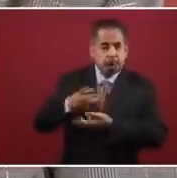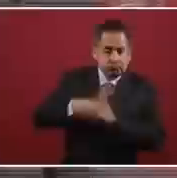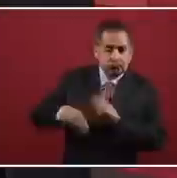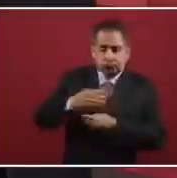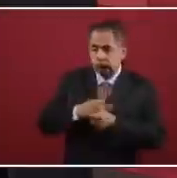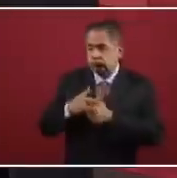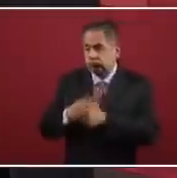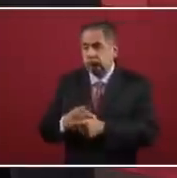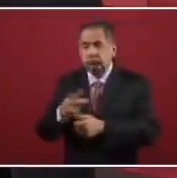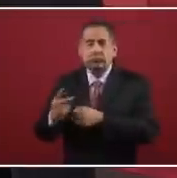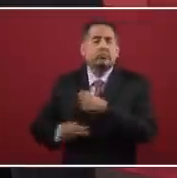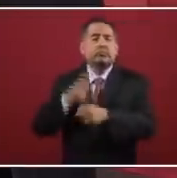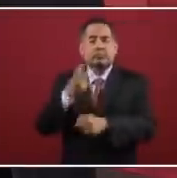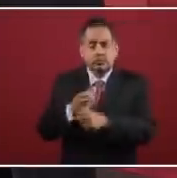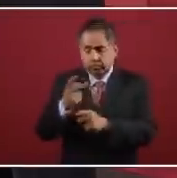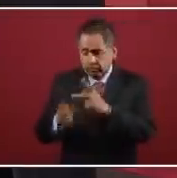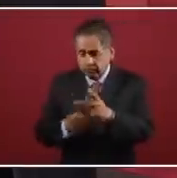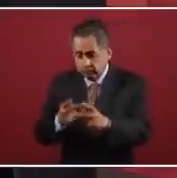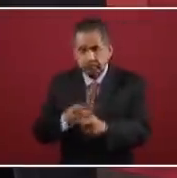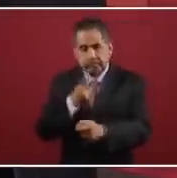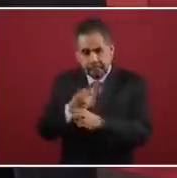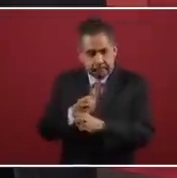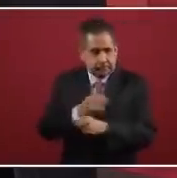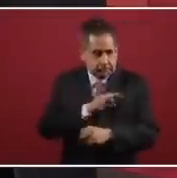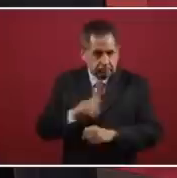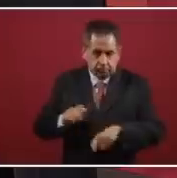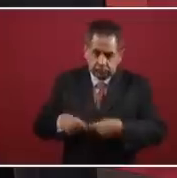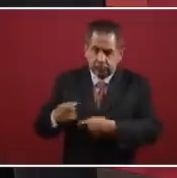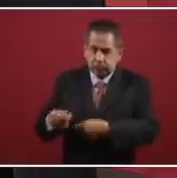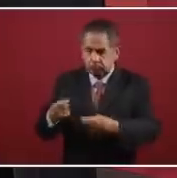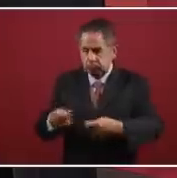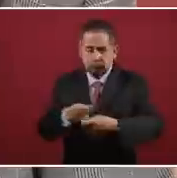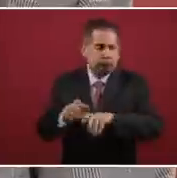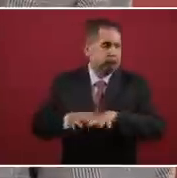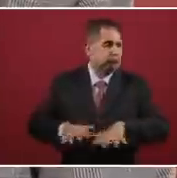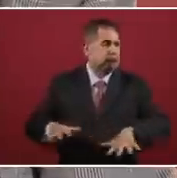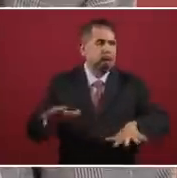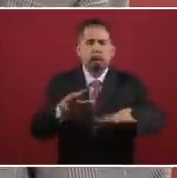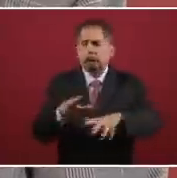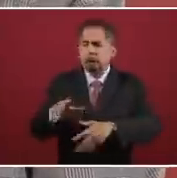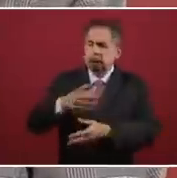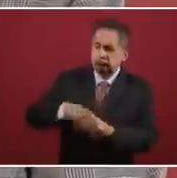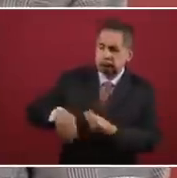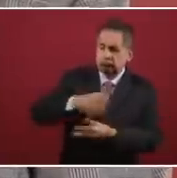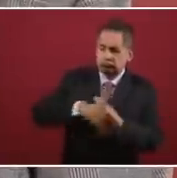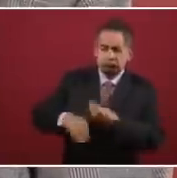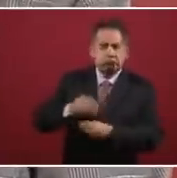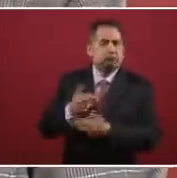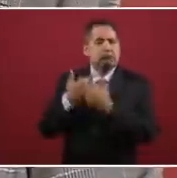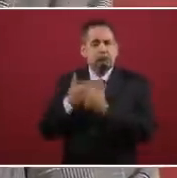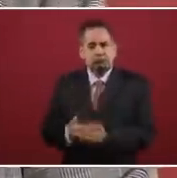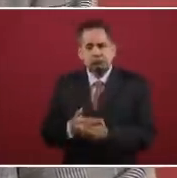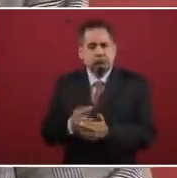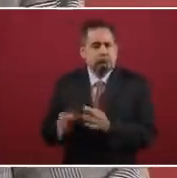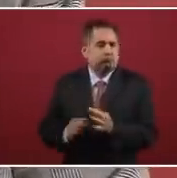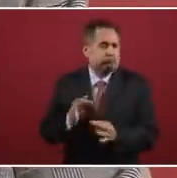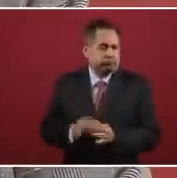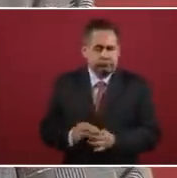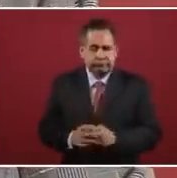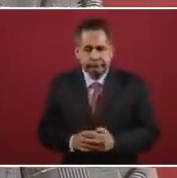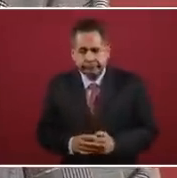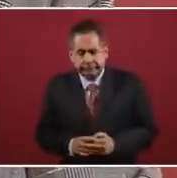los segundos créditos, sino también que pueda tener unos primeros créditos y emplear. ¿Y por